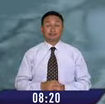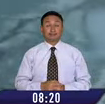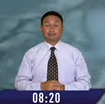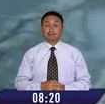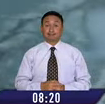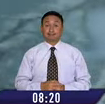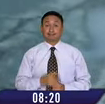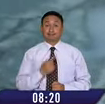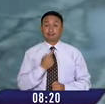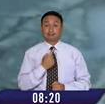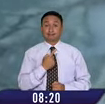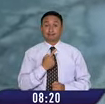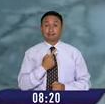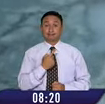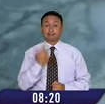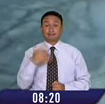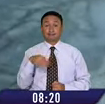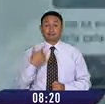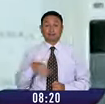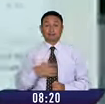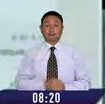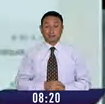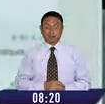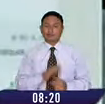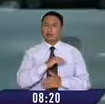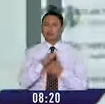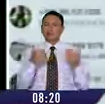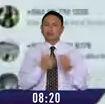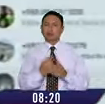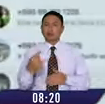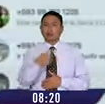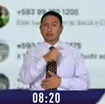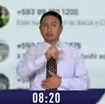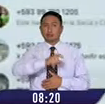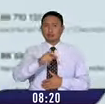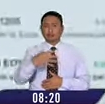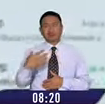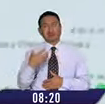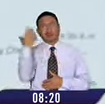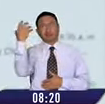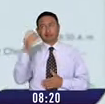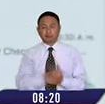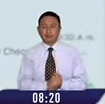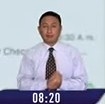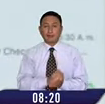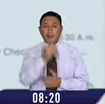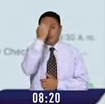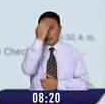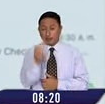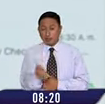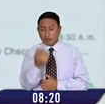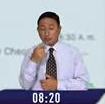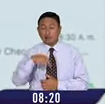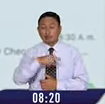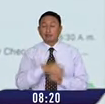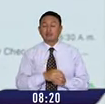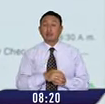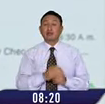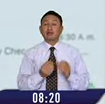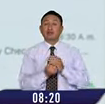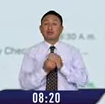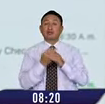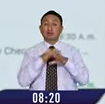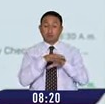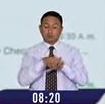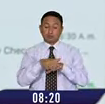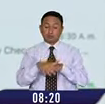vean. Terrible, ¿eh? Así que todo esto se quejan los vecinos. Buenos días. Hay fuga de agua en la vía principal Gómez Frías y hemos